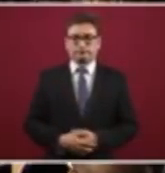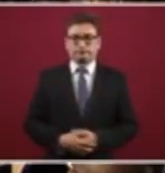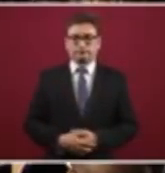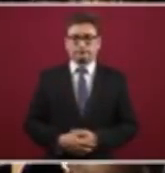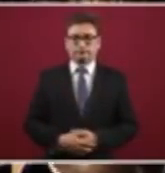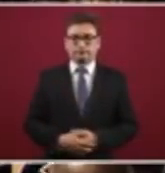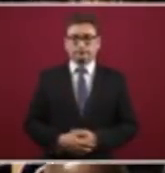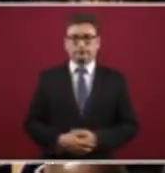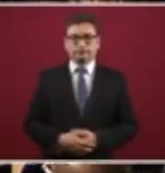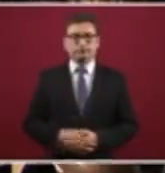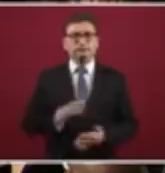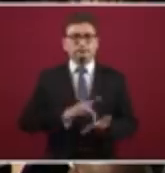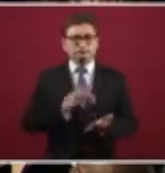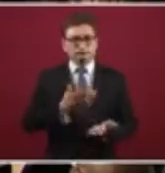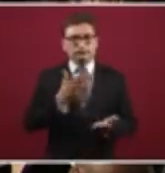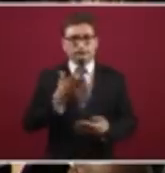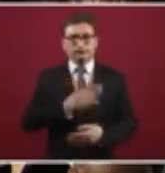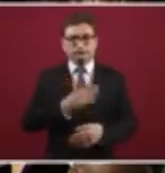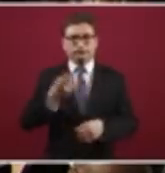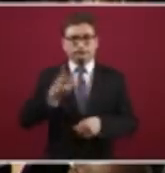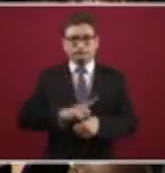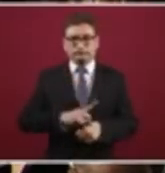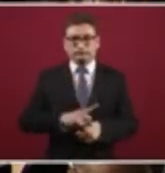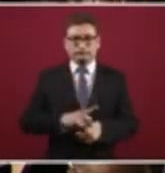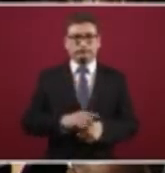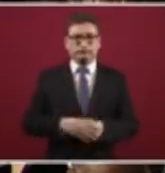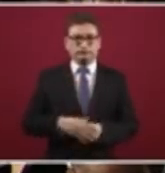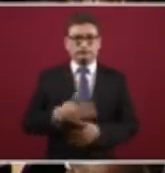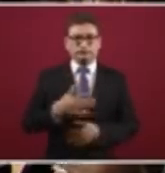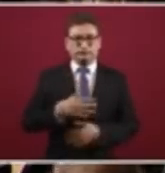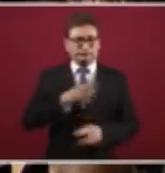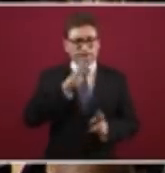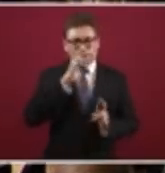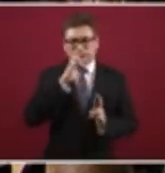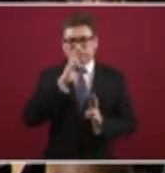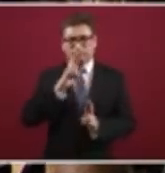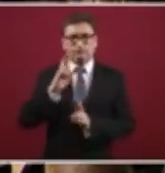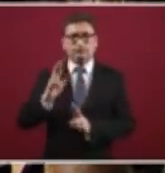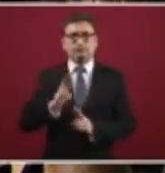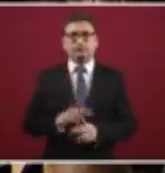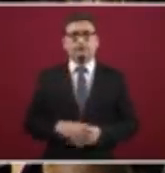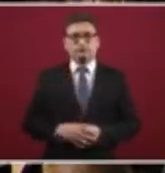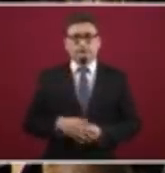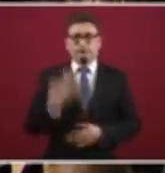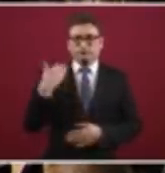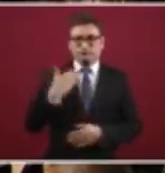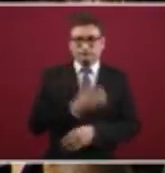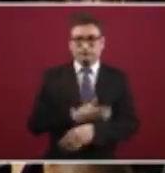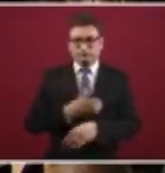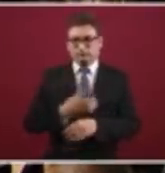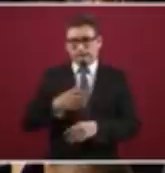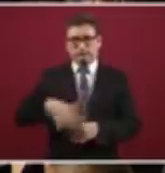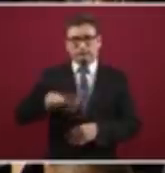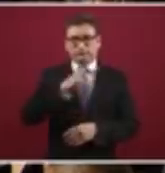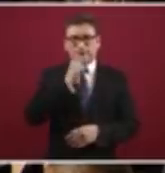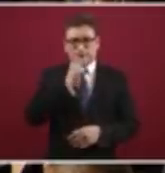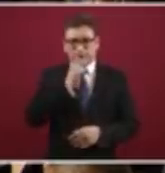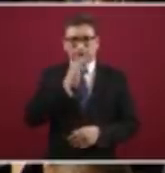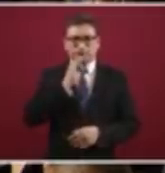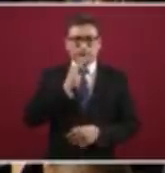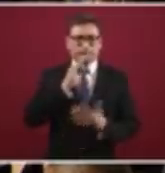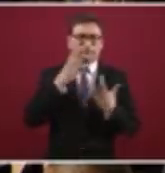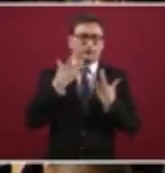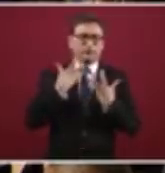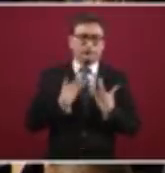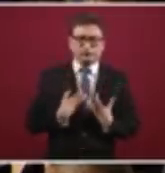muchísimas gracias buenos días bueno con todo respeto desde luego hoy a la comisión al compañero a los padres al dolor terrible que